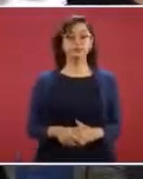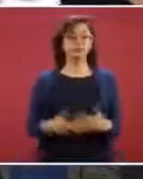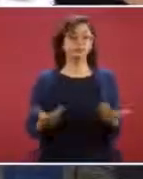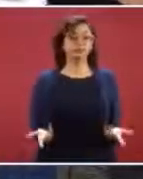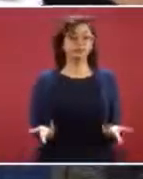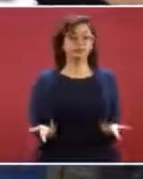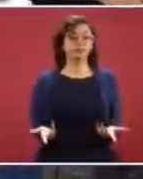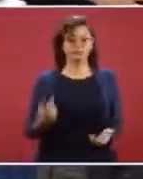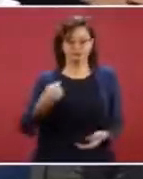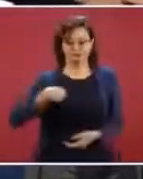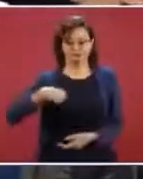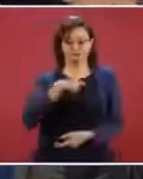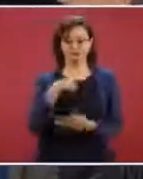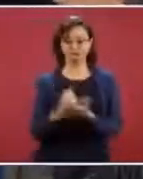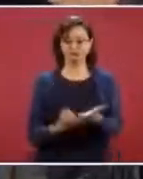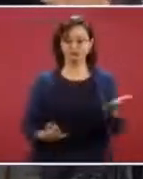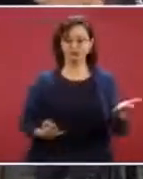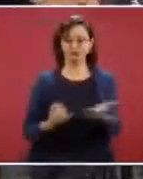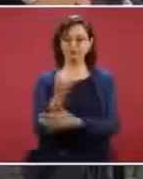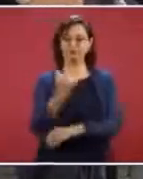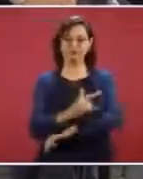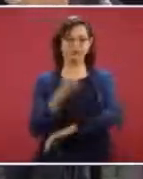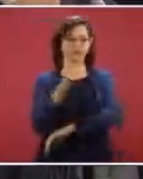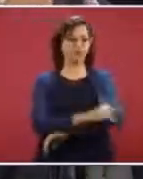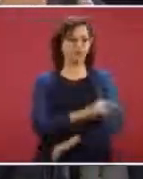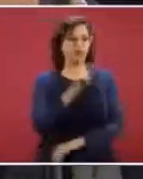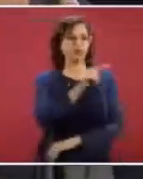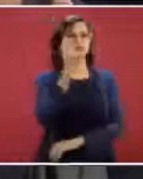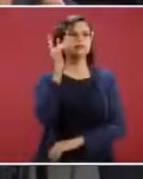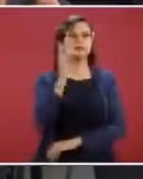decidimos hacer el aeropuerto en Santa Lucía,